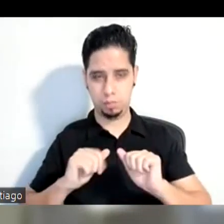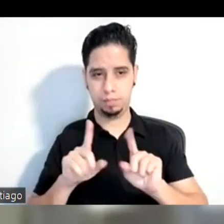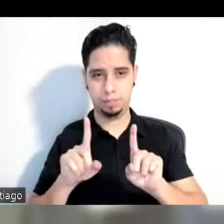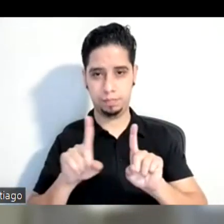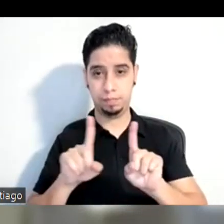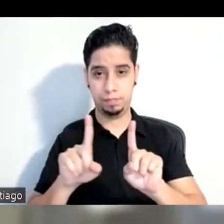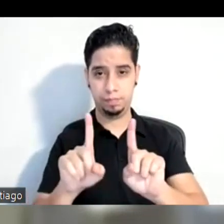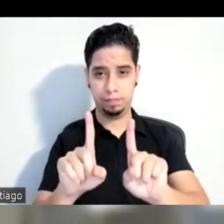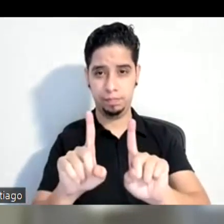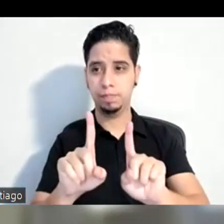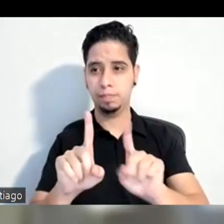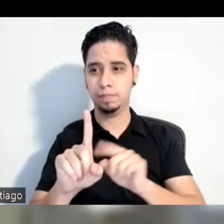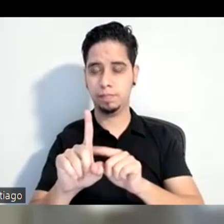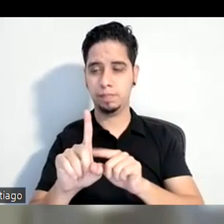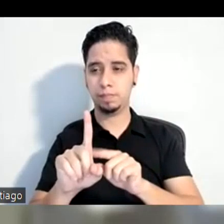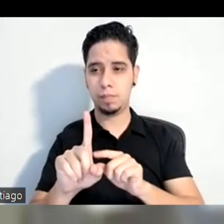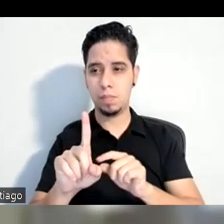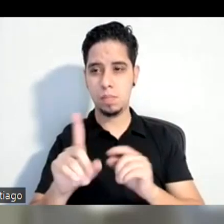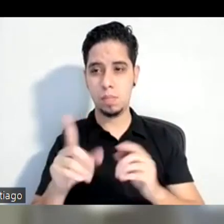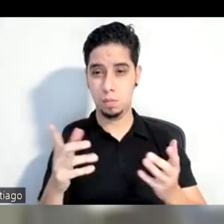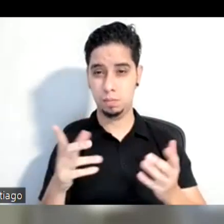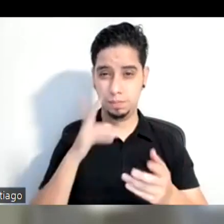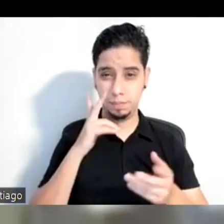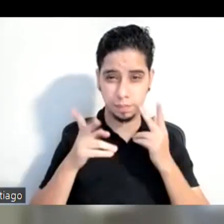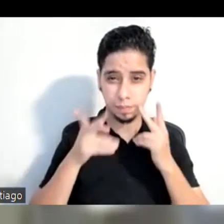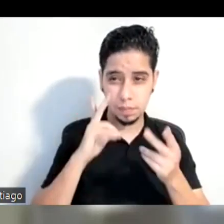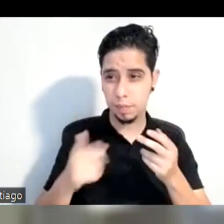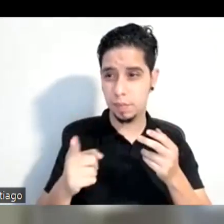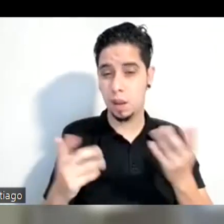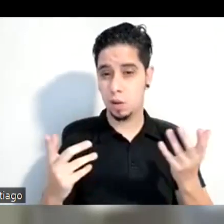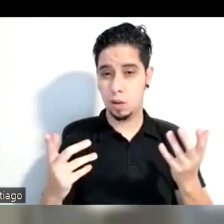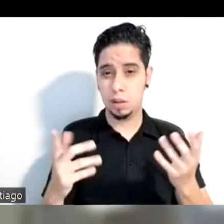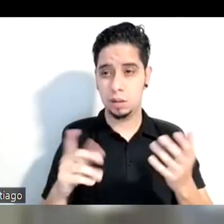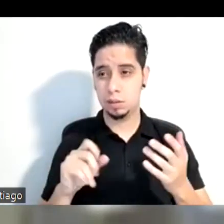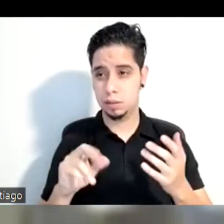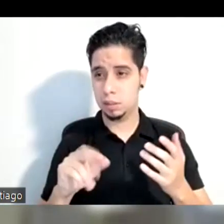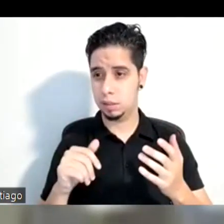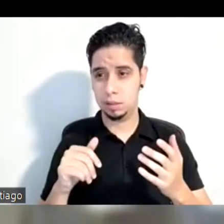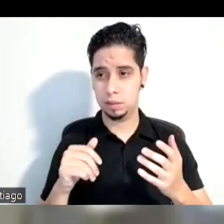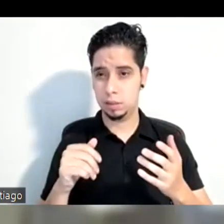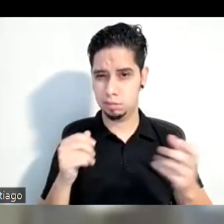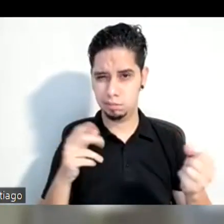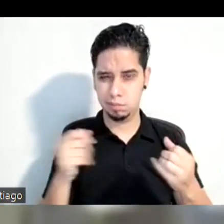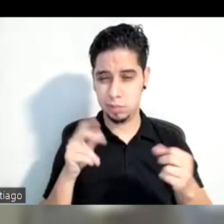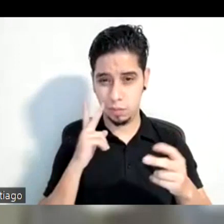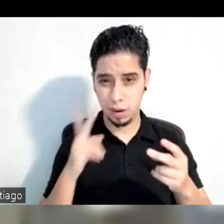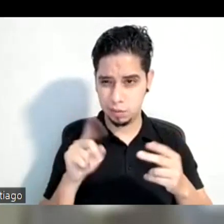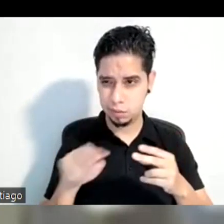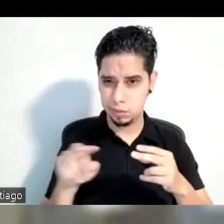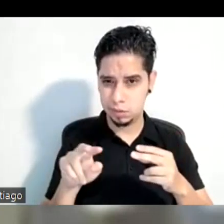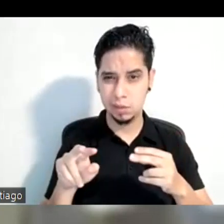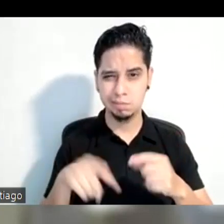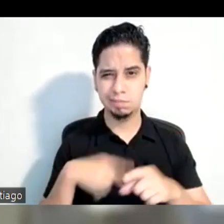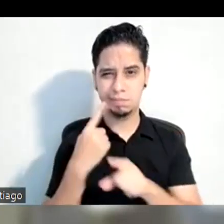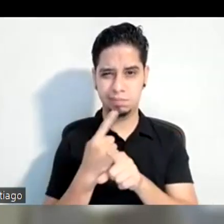de verdad. Y yo veo la serie y se ve las señas que ella hace, lo que le hace el intérprete, y es totalmente, ¿verdad?, como dirían